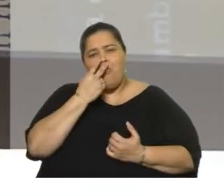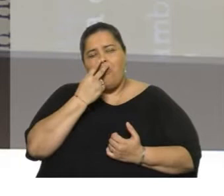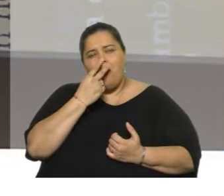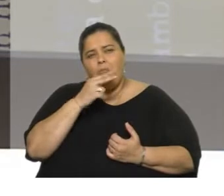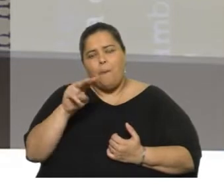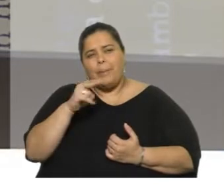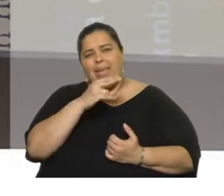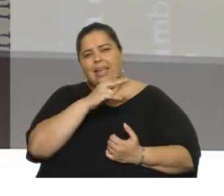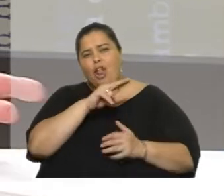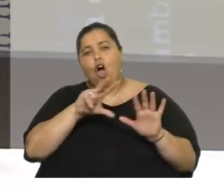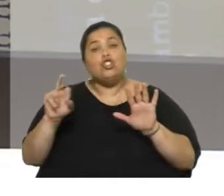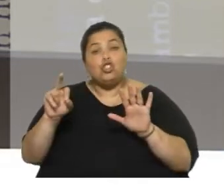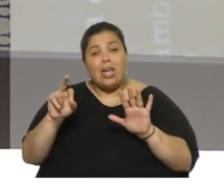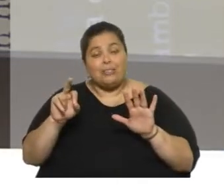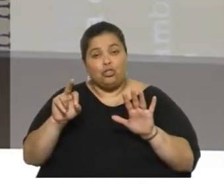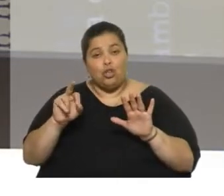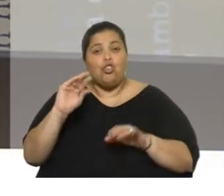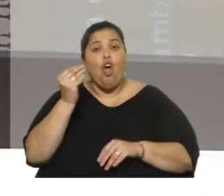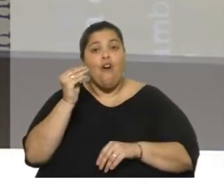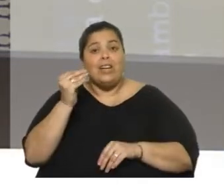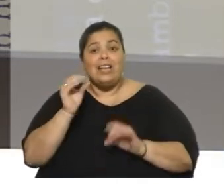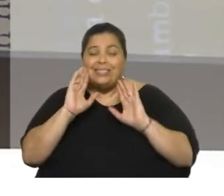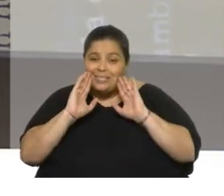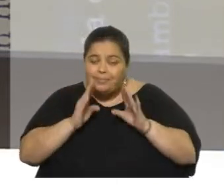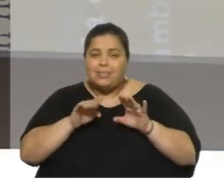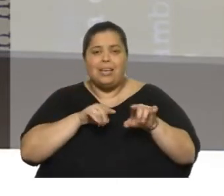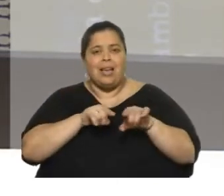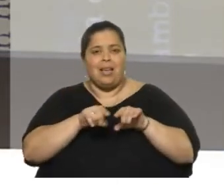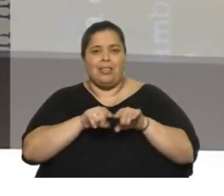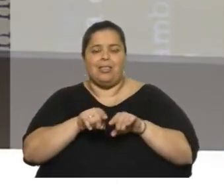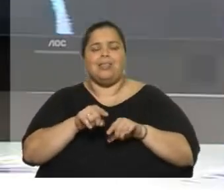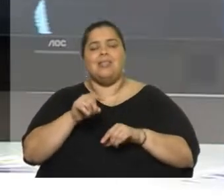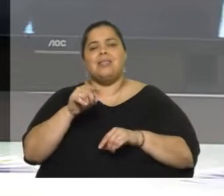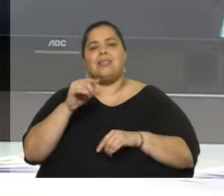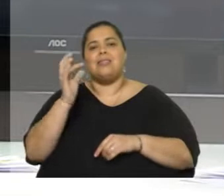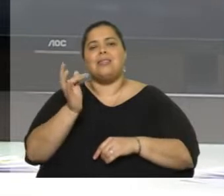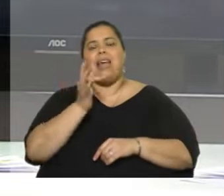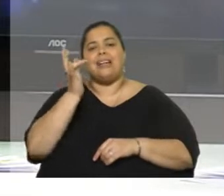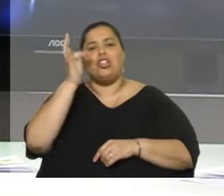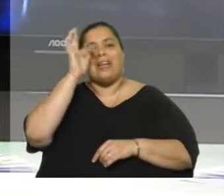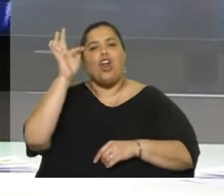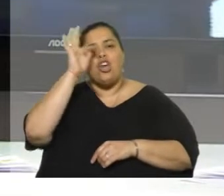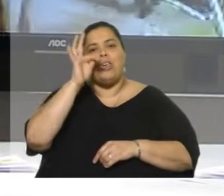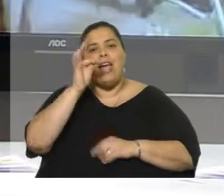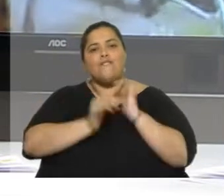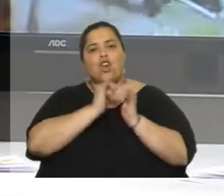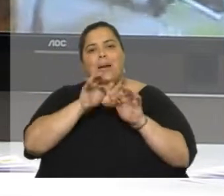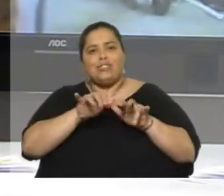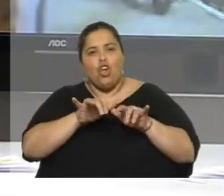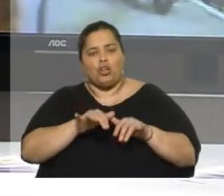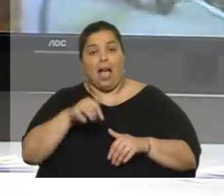2.500, 1.800 muchachos en tecnología de la información. Solo en tecnología de la información. Hay 3.000 vacantes en Uruguay que no se han